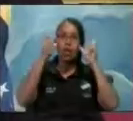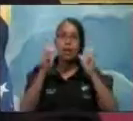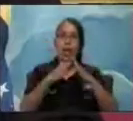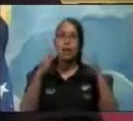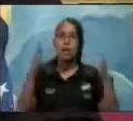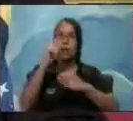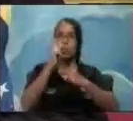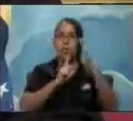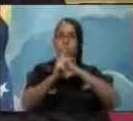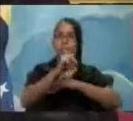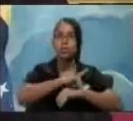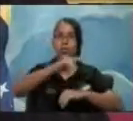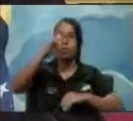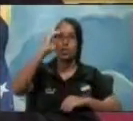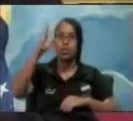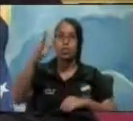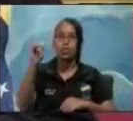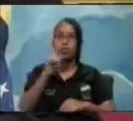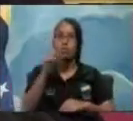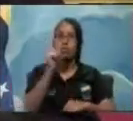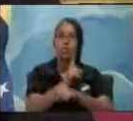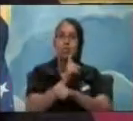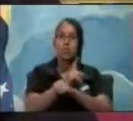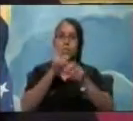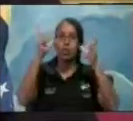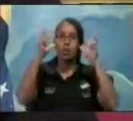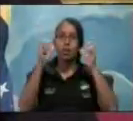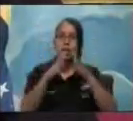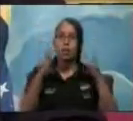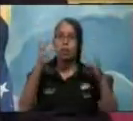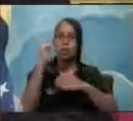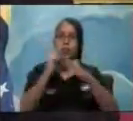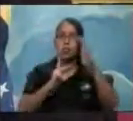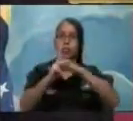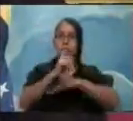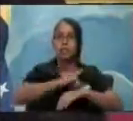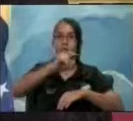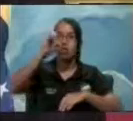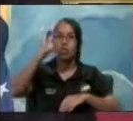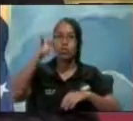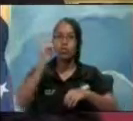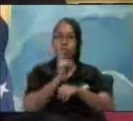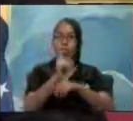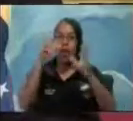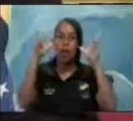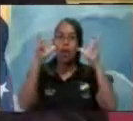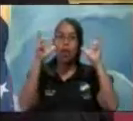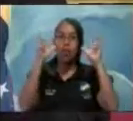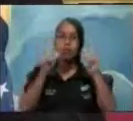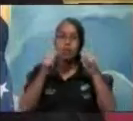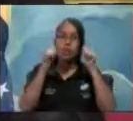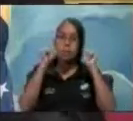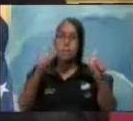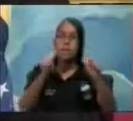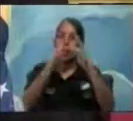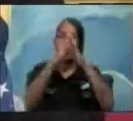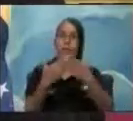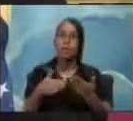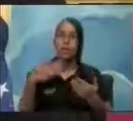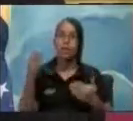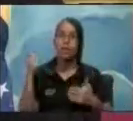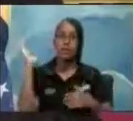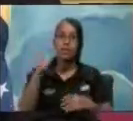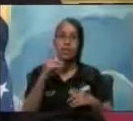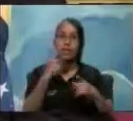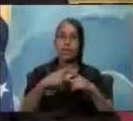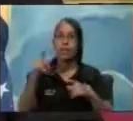profeta de Dios. Tenían que no solamente oír al gran profeta de Dios, sino escuchar bien la palabra que venía de